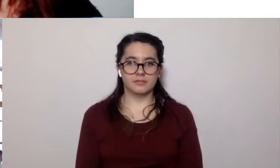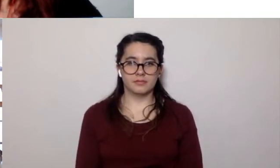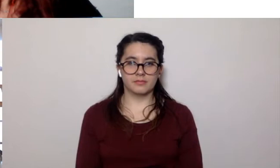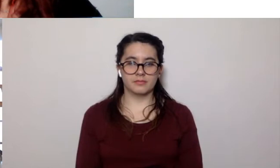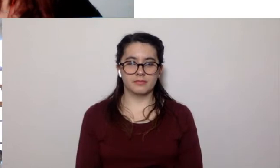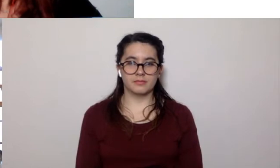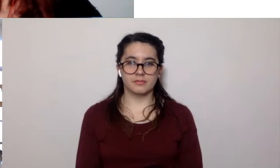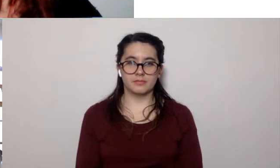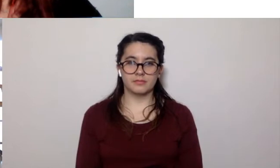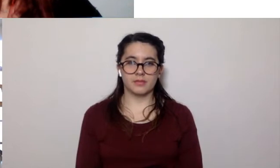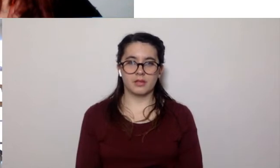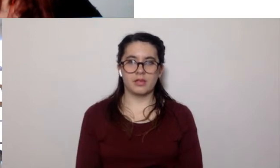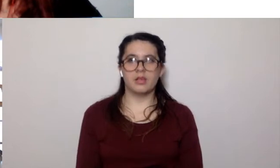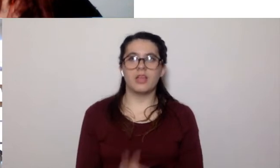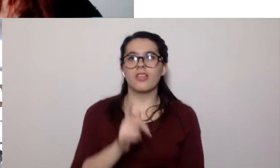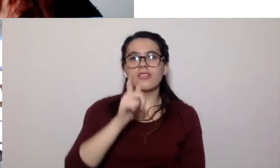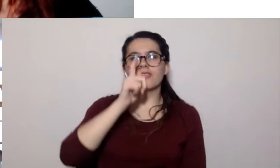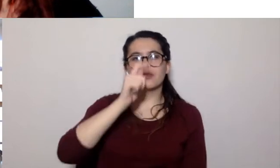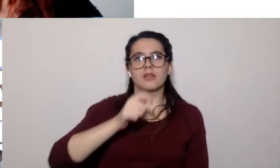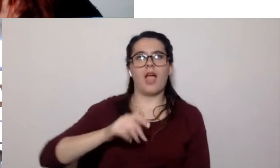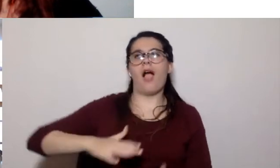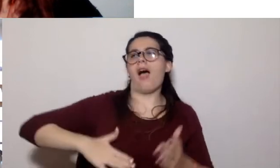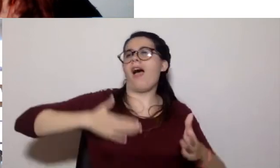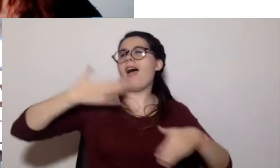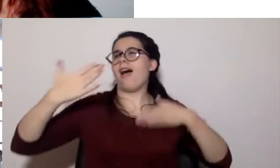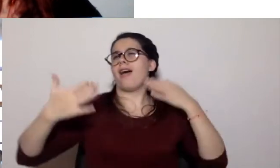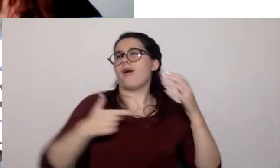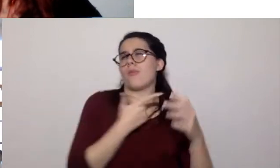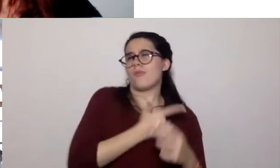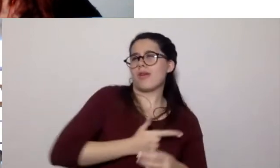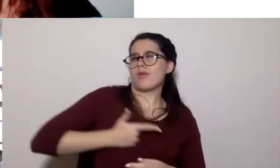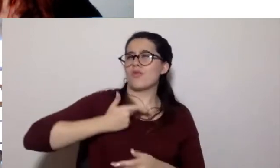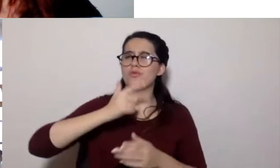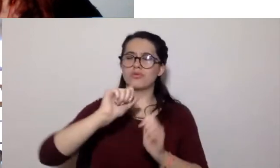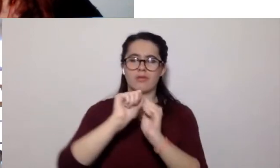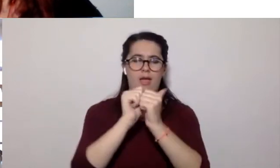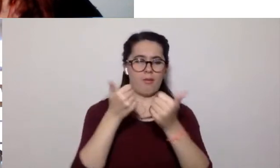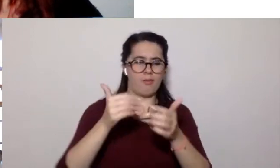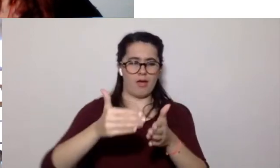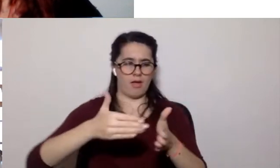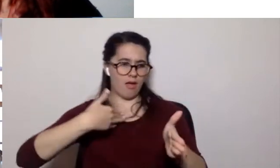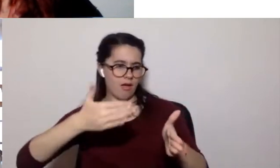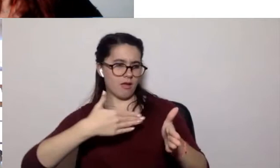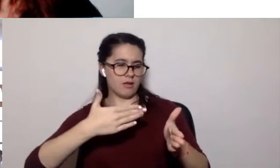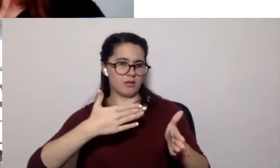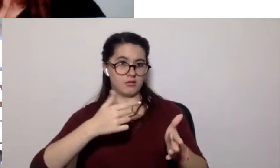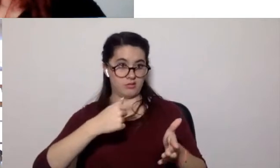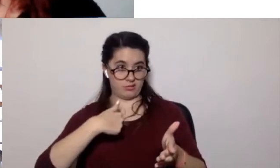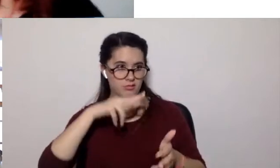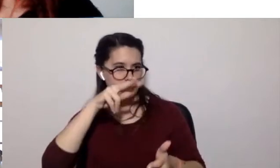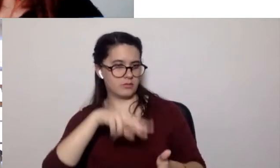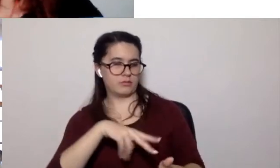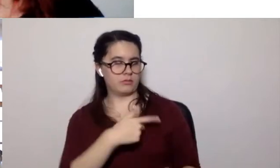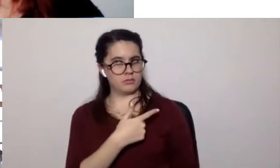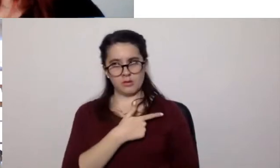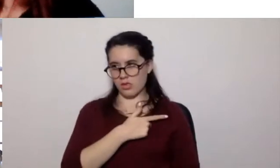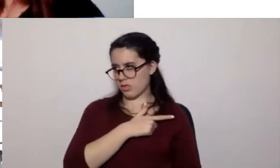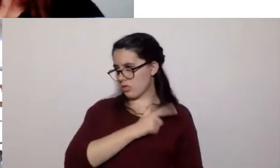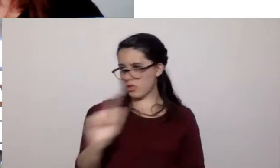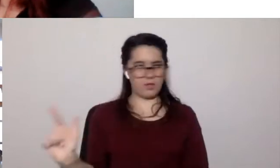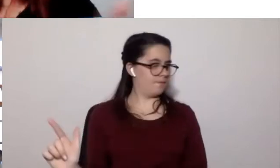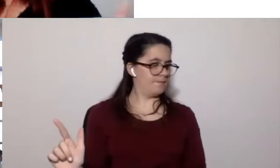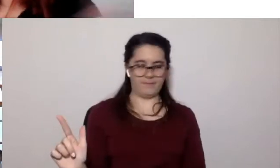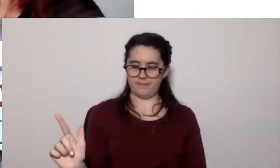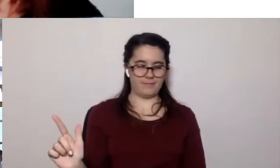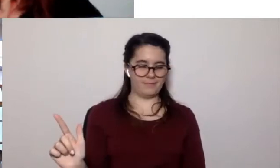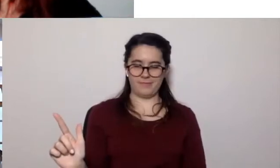que ni siquiera disfrutas, ¿no? O sea, si yo me pongo a hacer pan, te juro que me voy a poner de mala, porque no me gusta hacer pan, ¿no?